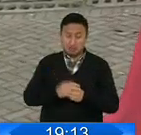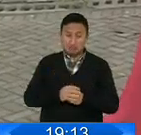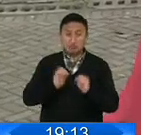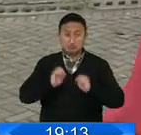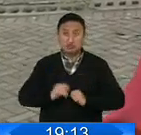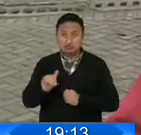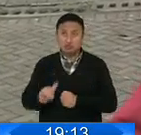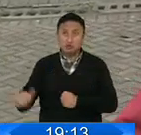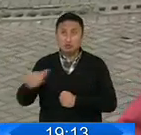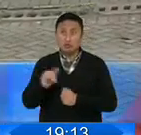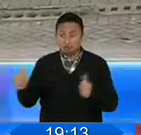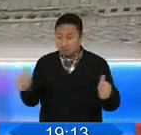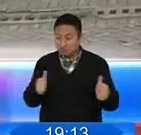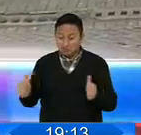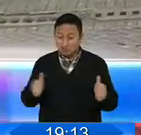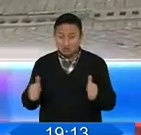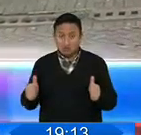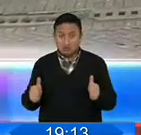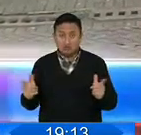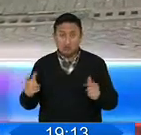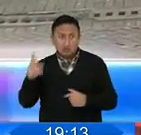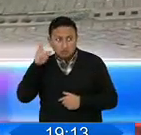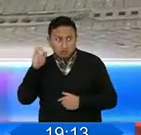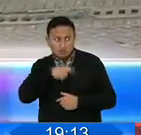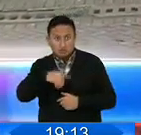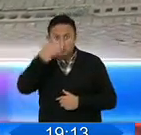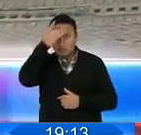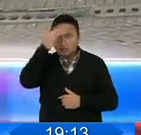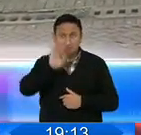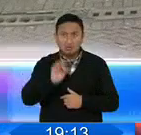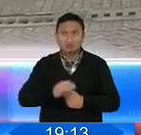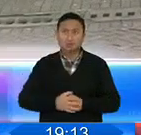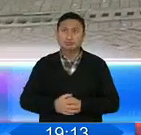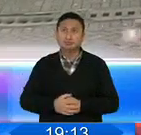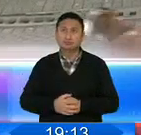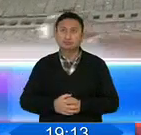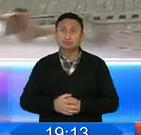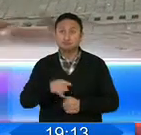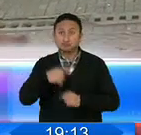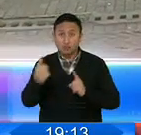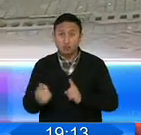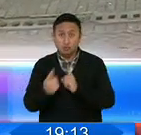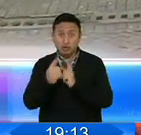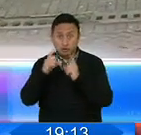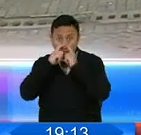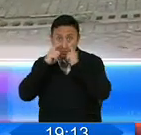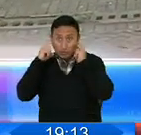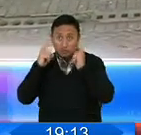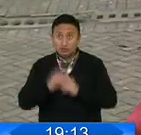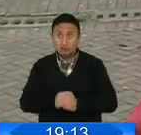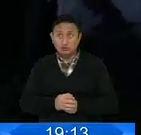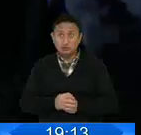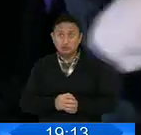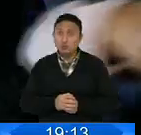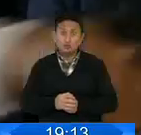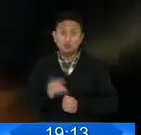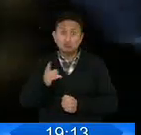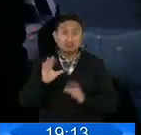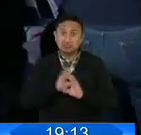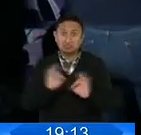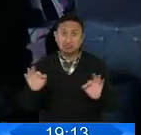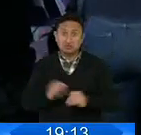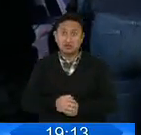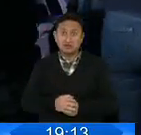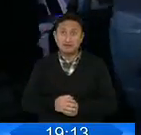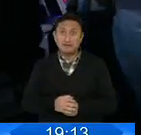igual apegados y nadie se ha escuchado que se ha enfermado. ¿Y están apegados sin mascarilla? Sí, exactamente. Las alertas de